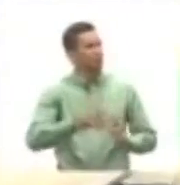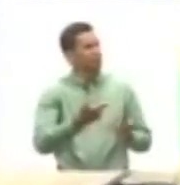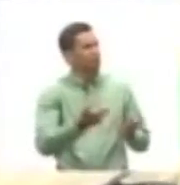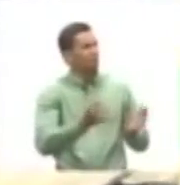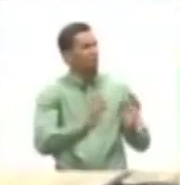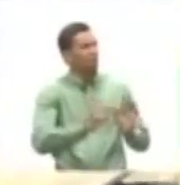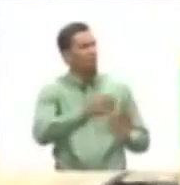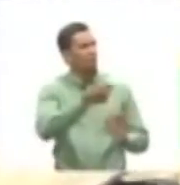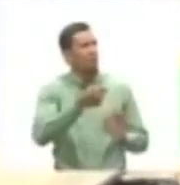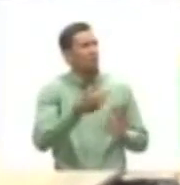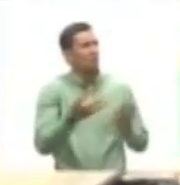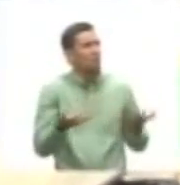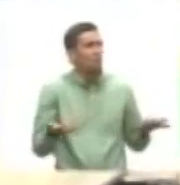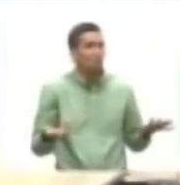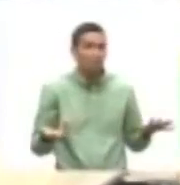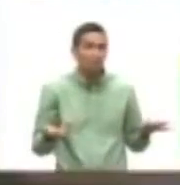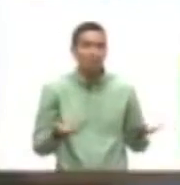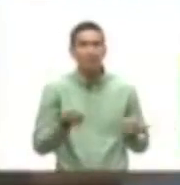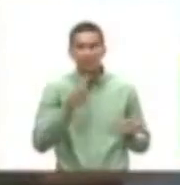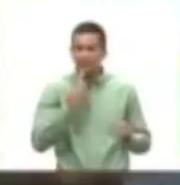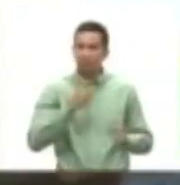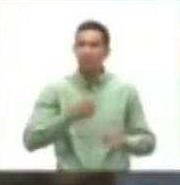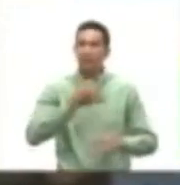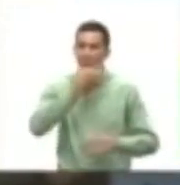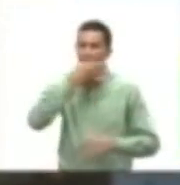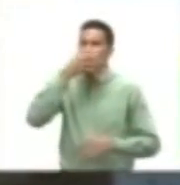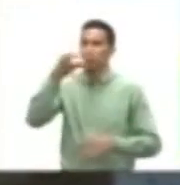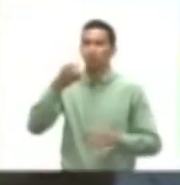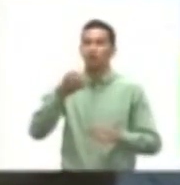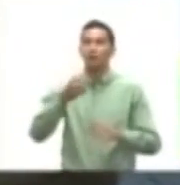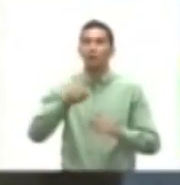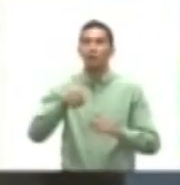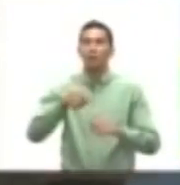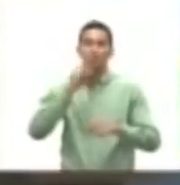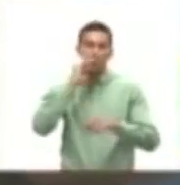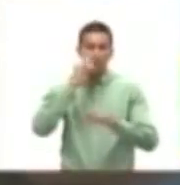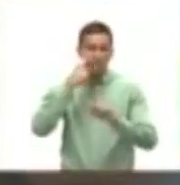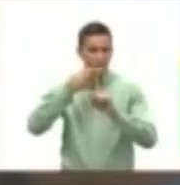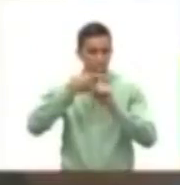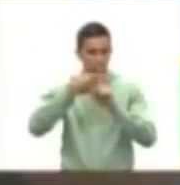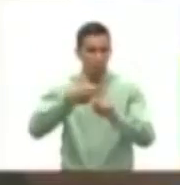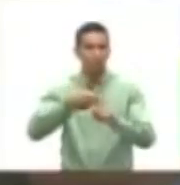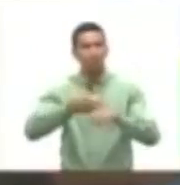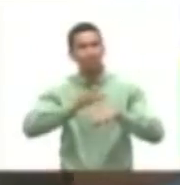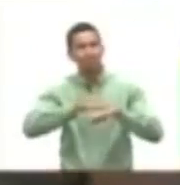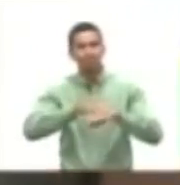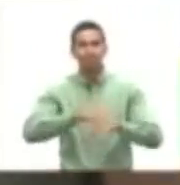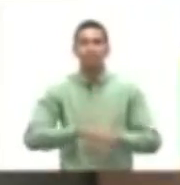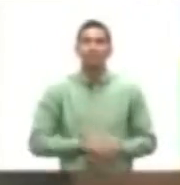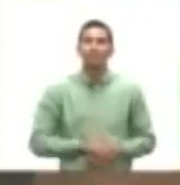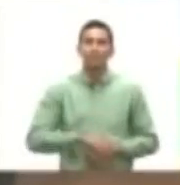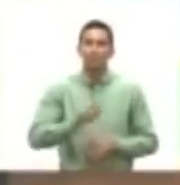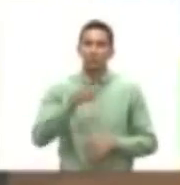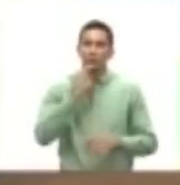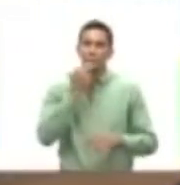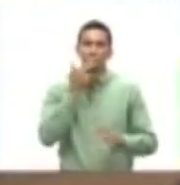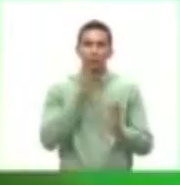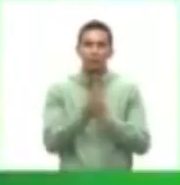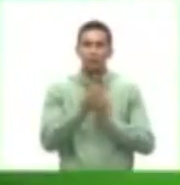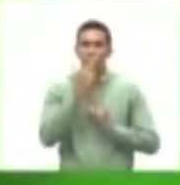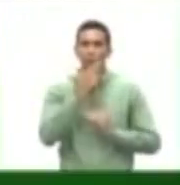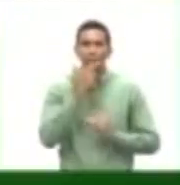distrito, aseguraron que también denunciarán ante la Procuraduría. Ginix Opolo, las noticias, un compromiso con la verdad.